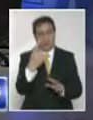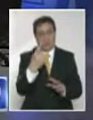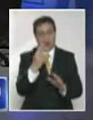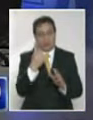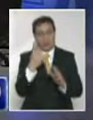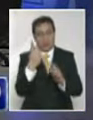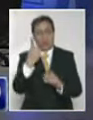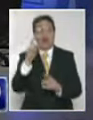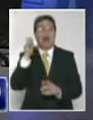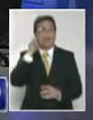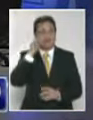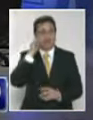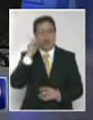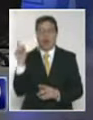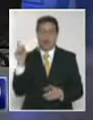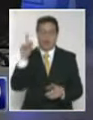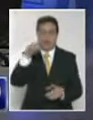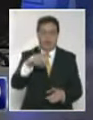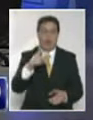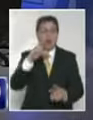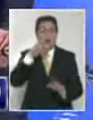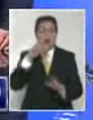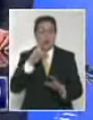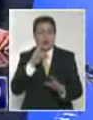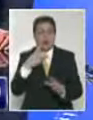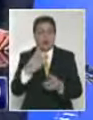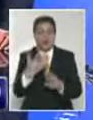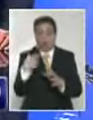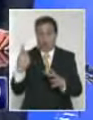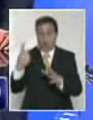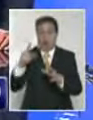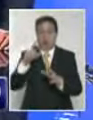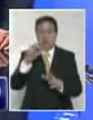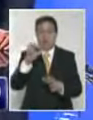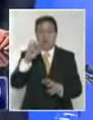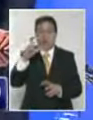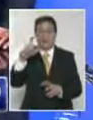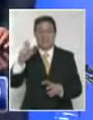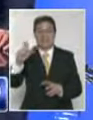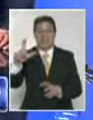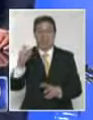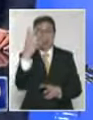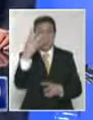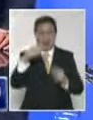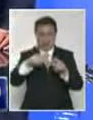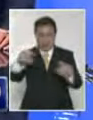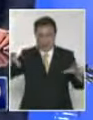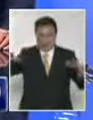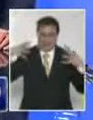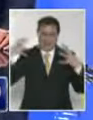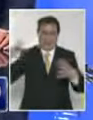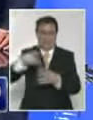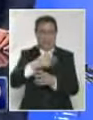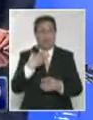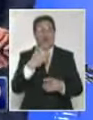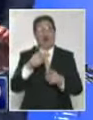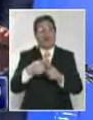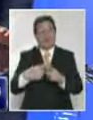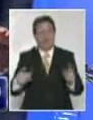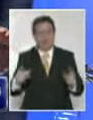de Curicó... Bueno, porque le estaban quitando una parcela de 4 hectáreas, de por Dios, que era su vivencia. Espérate un poquitito. Y otra cosa es tirar cuerpos al